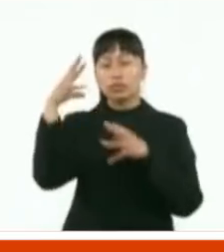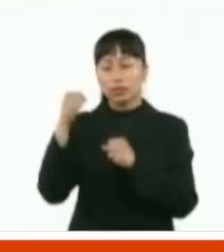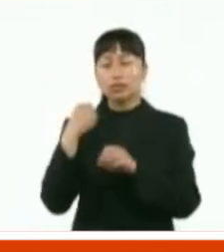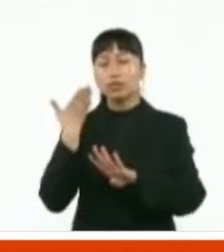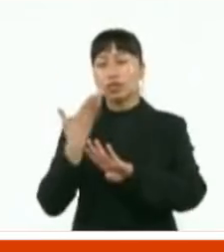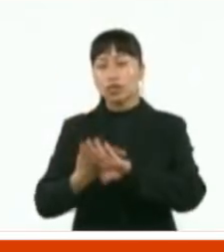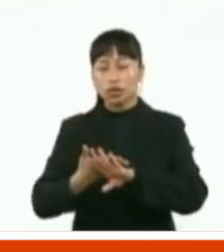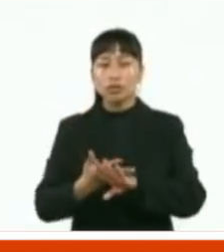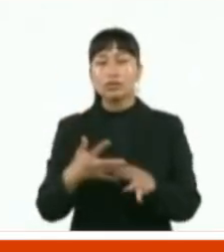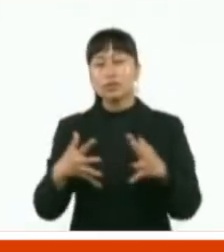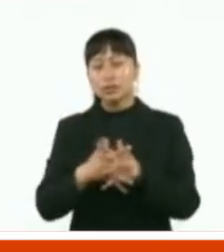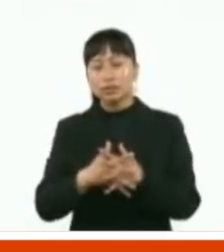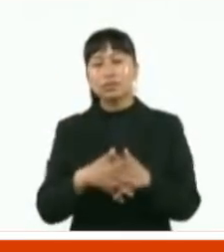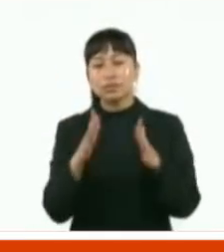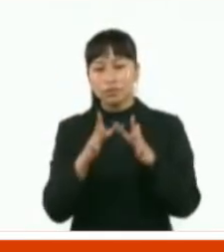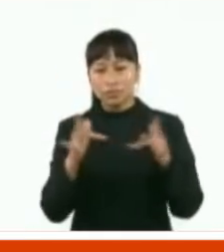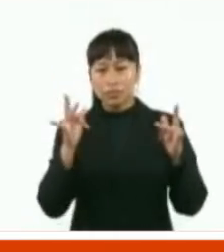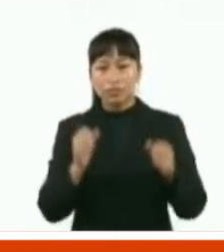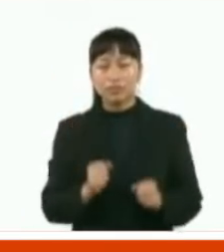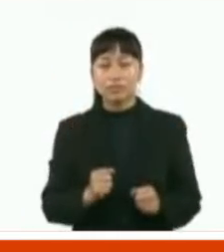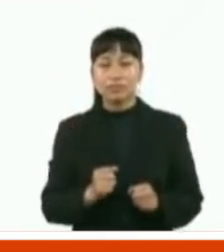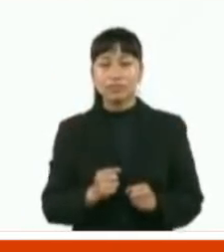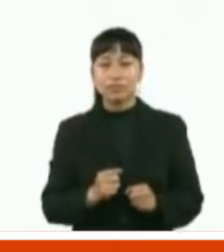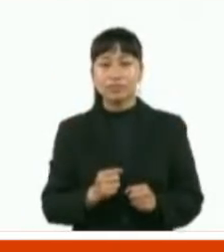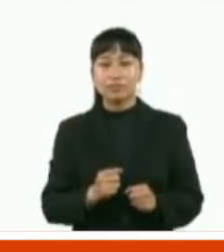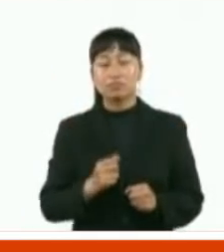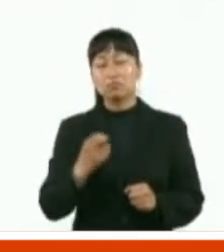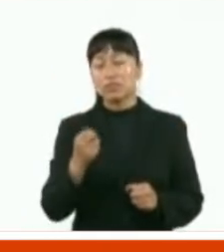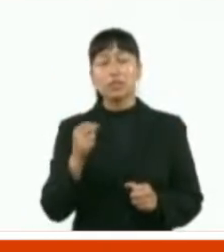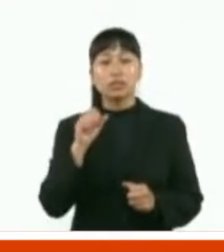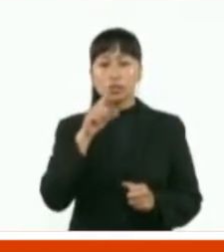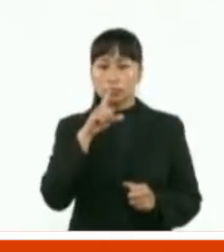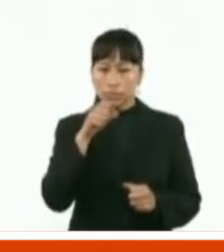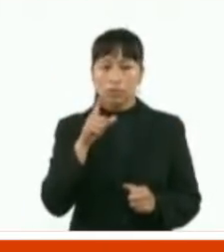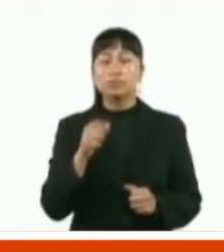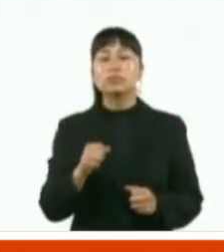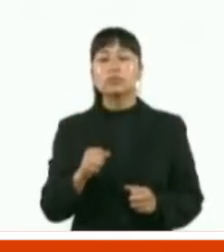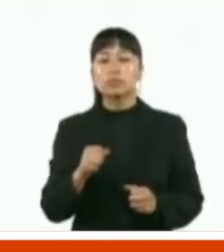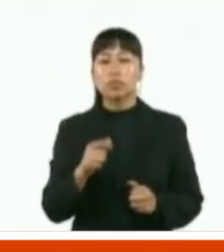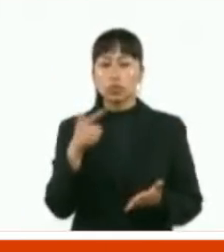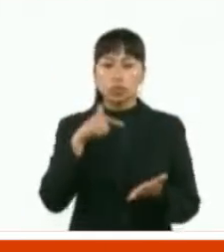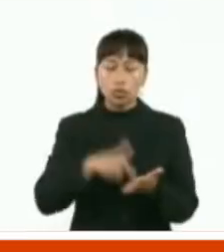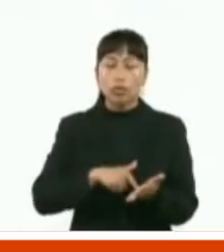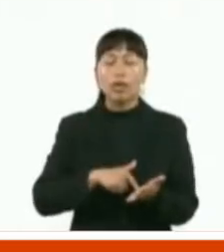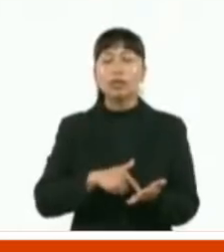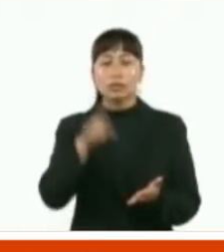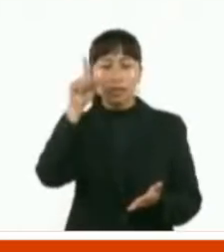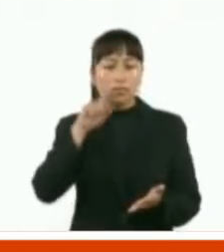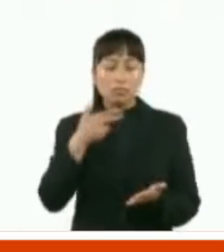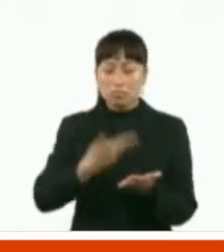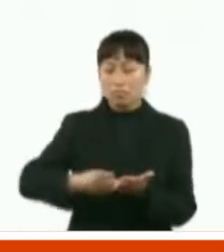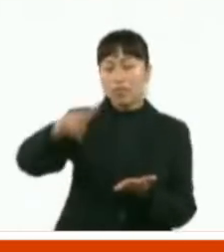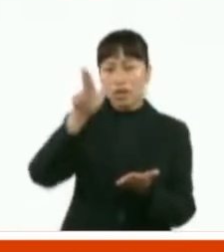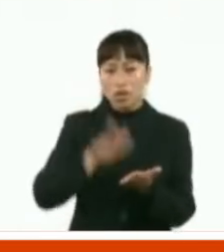francesa, pues que llevara un paseo que también fuera para las mujeres, las heroínas que han forjado